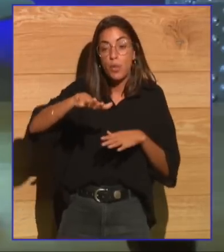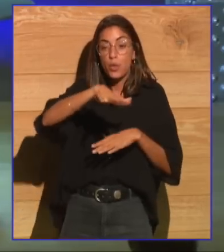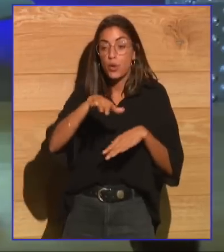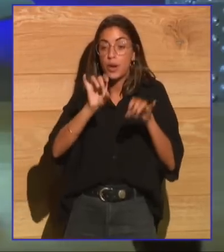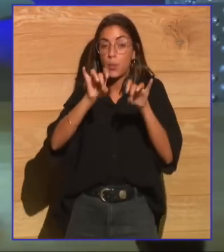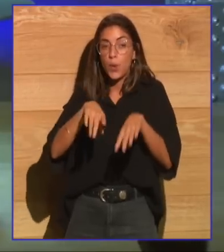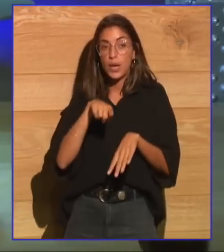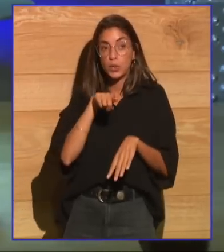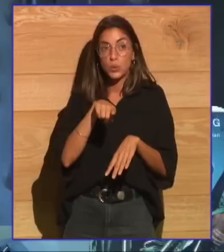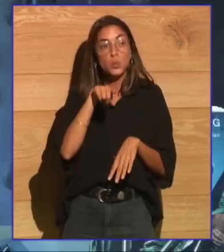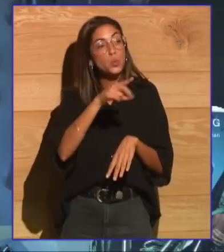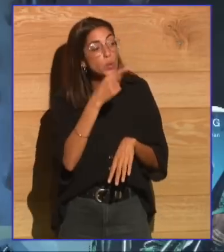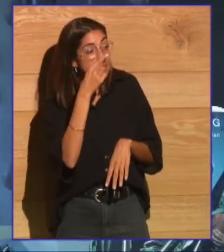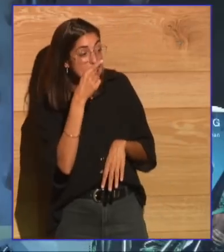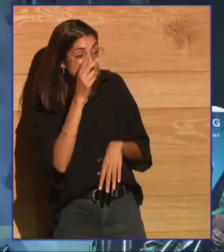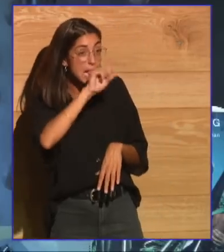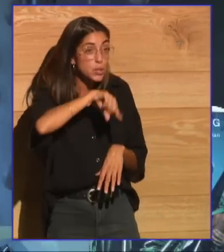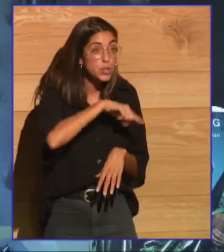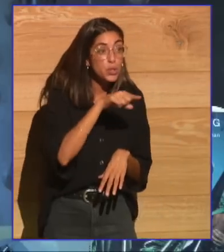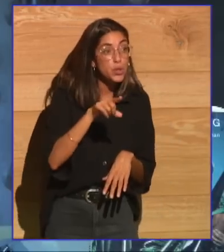interesado lo mejor